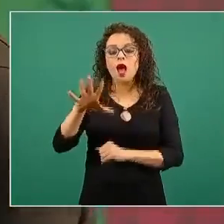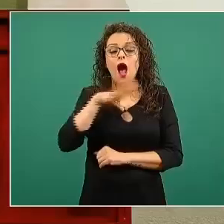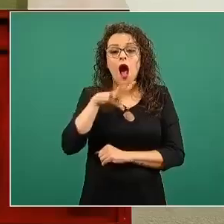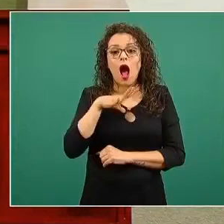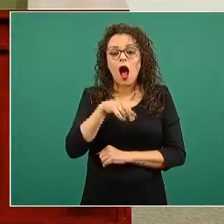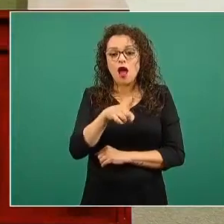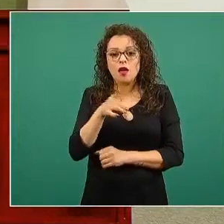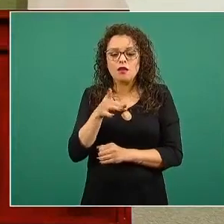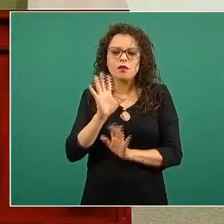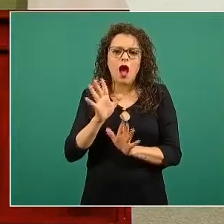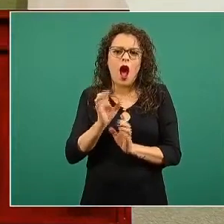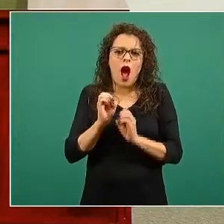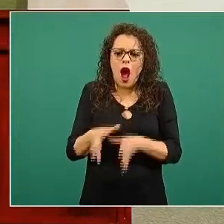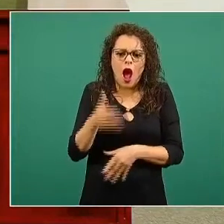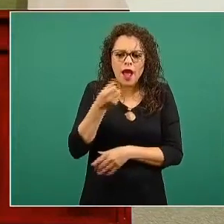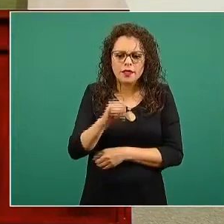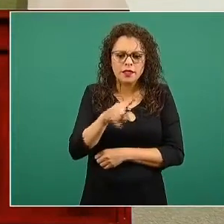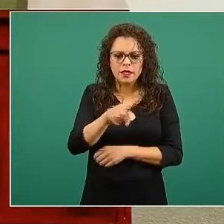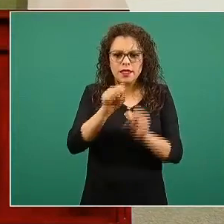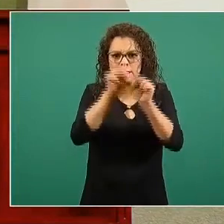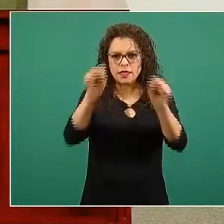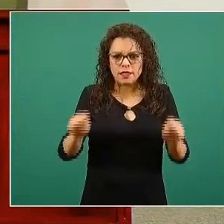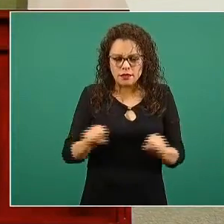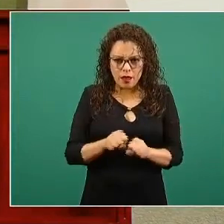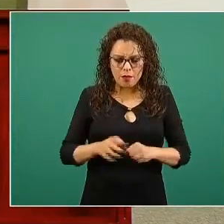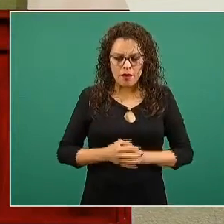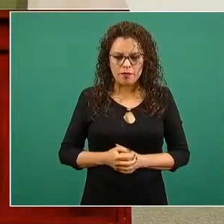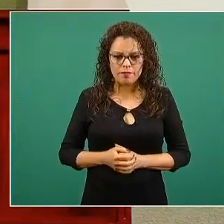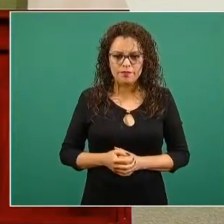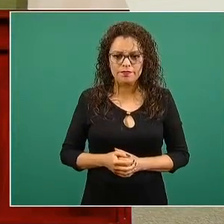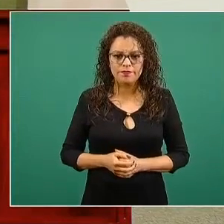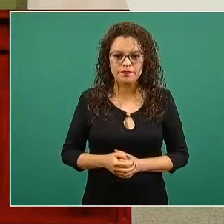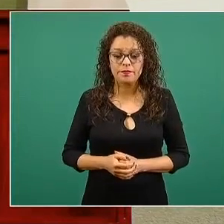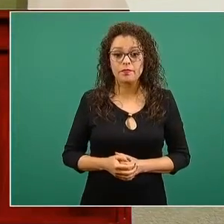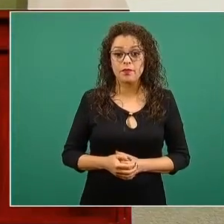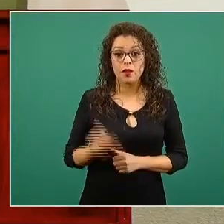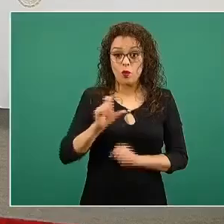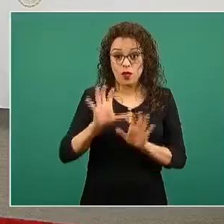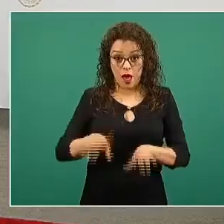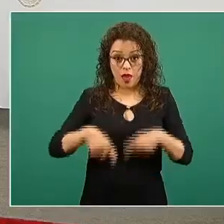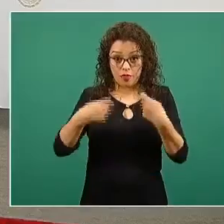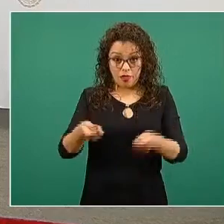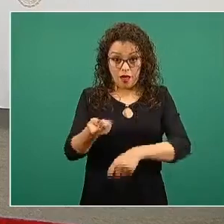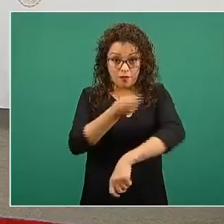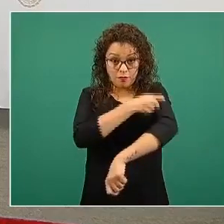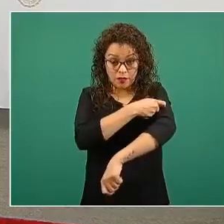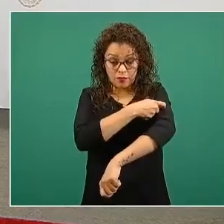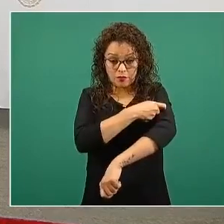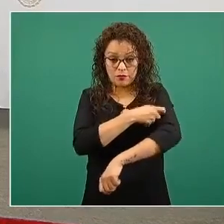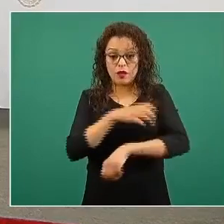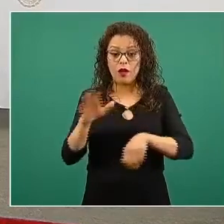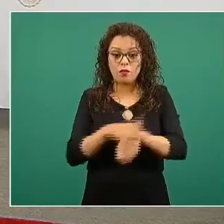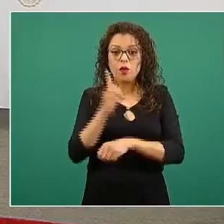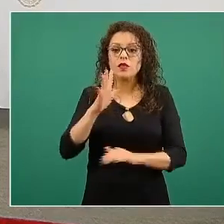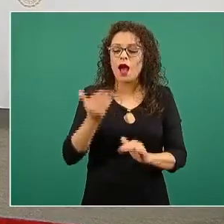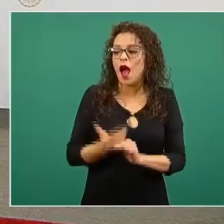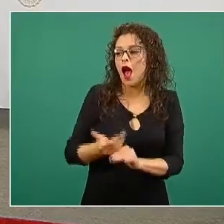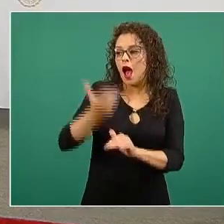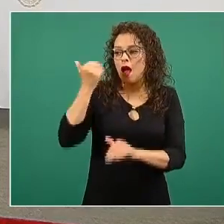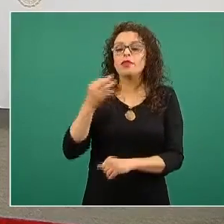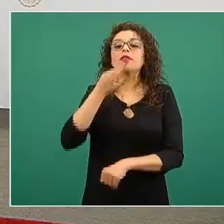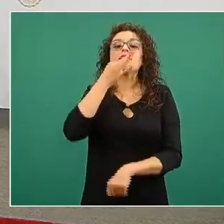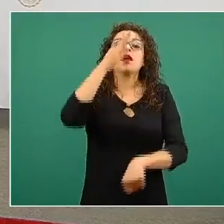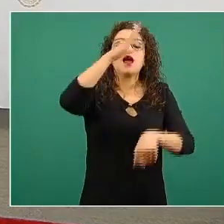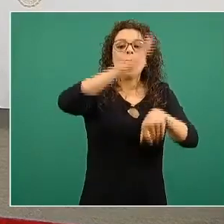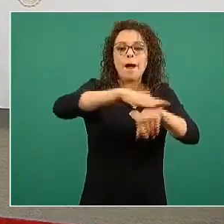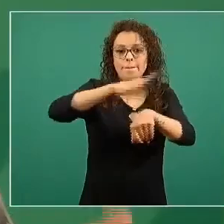persona llega a recibir o a que le coloquen la vacuna, es porque ya fue previamente convocada, fue notificada